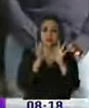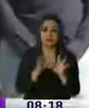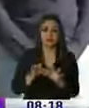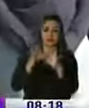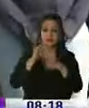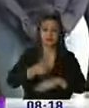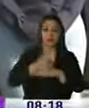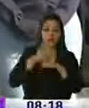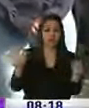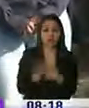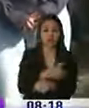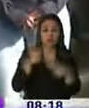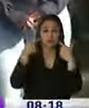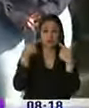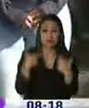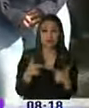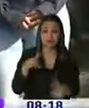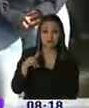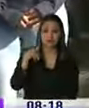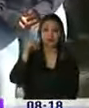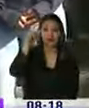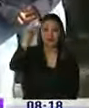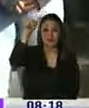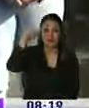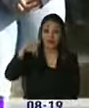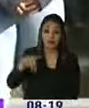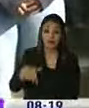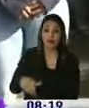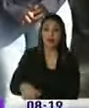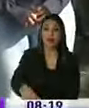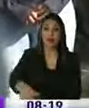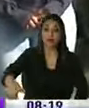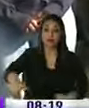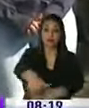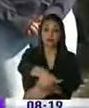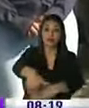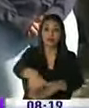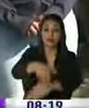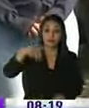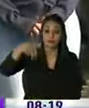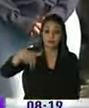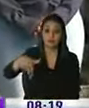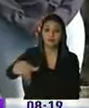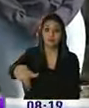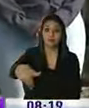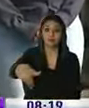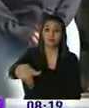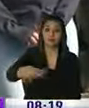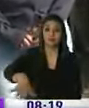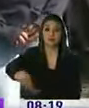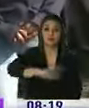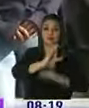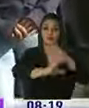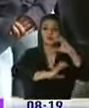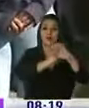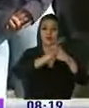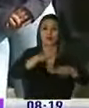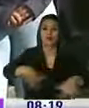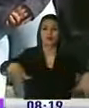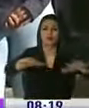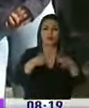mantenimiento integral de estas gradas que continúan hasta la parte de abajo casi y hasta llegar al sector que colinda con el condado. Imagínense